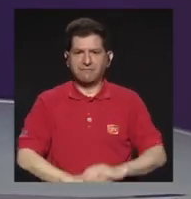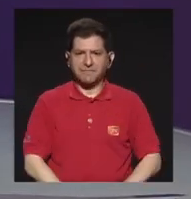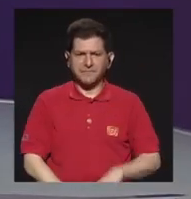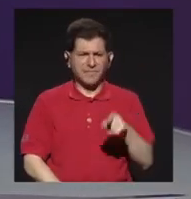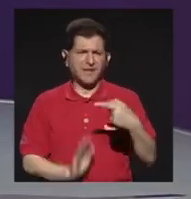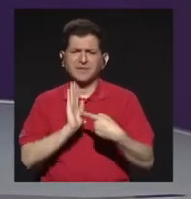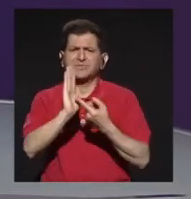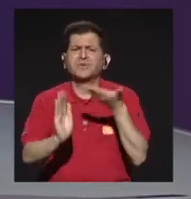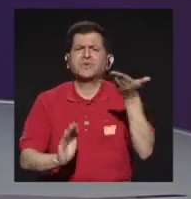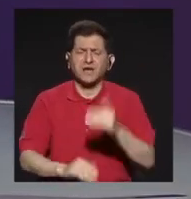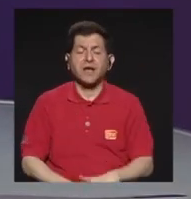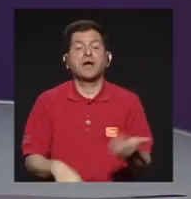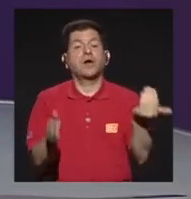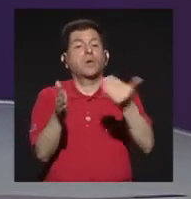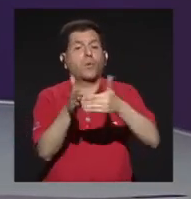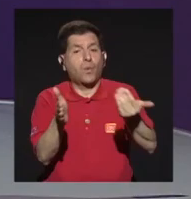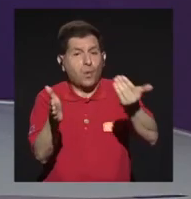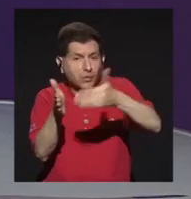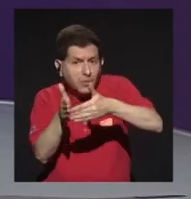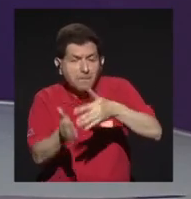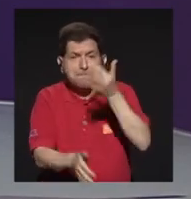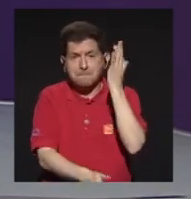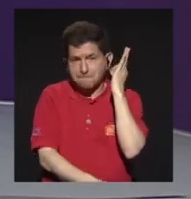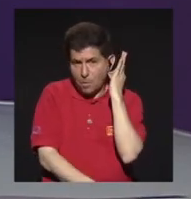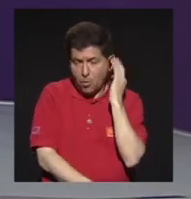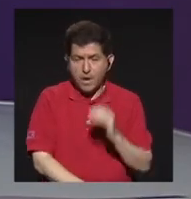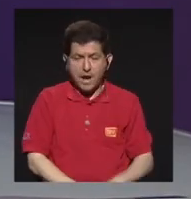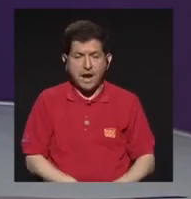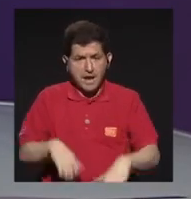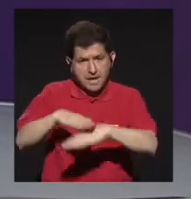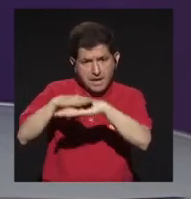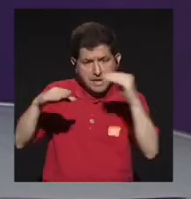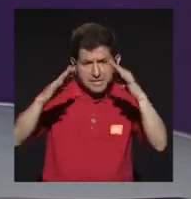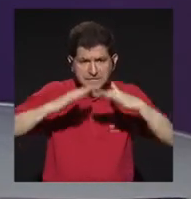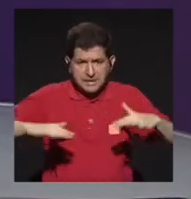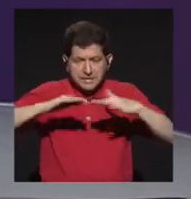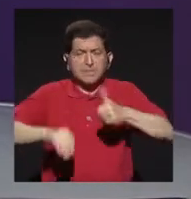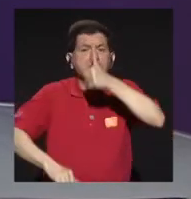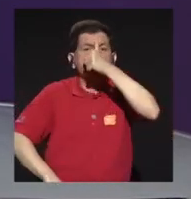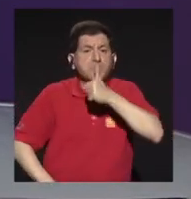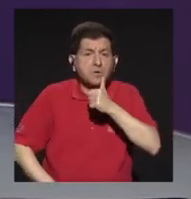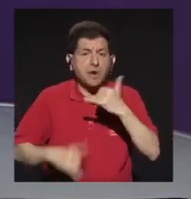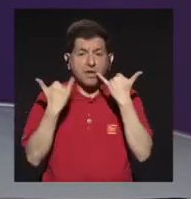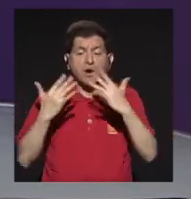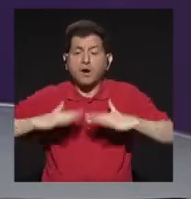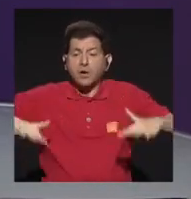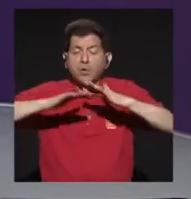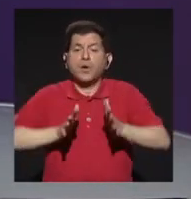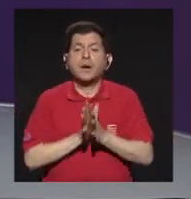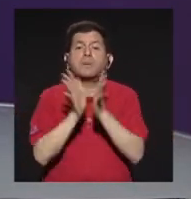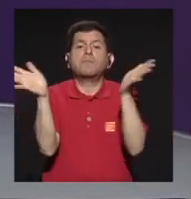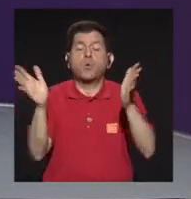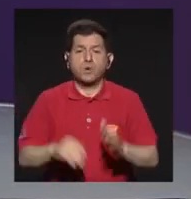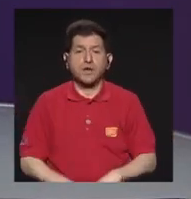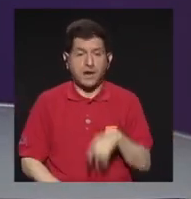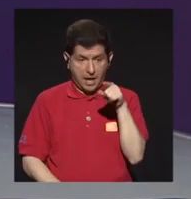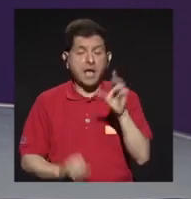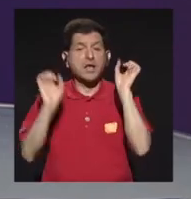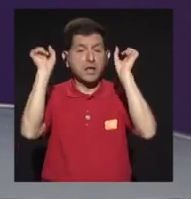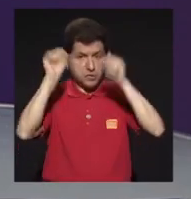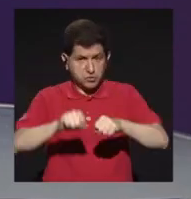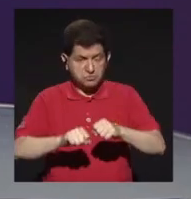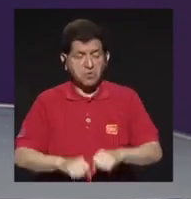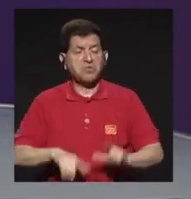demostraba una vez más que las mujeres que salían del ámbito privado y estaban en el espacio público podían ser